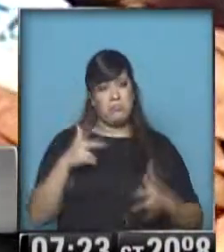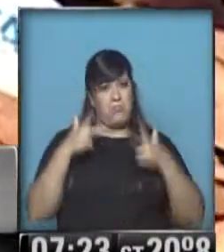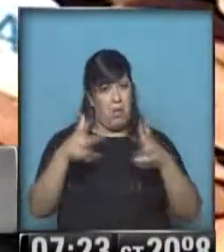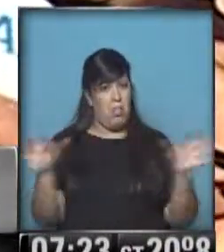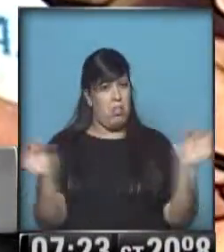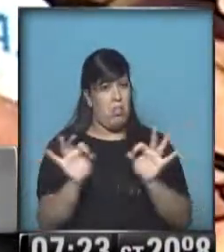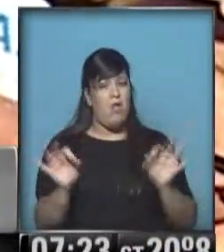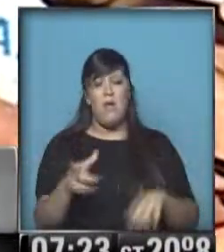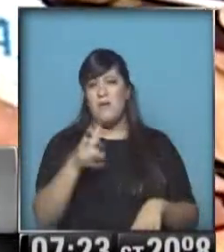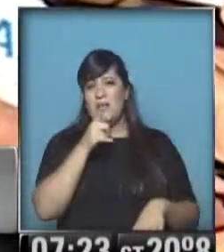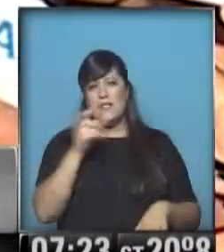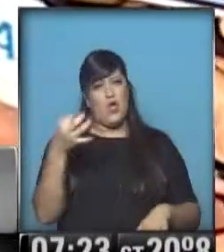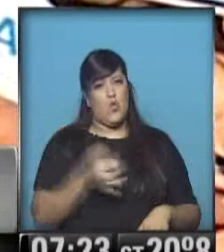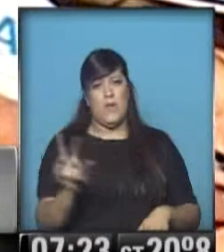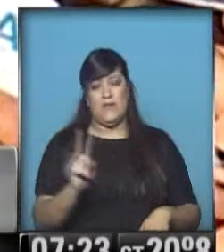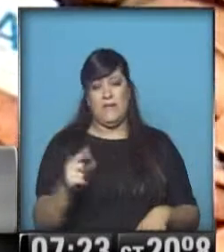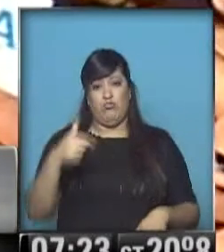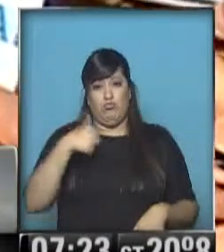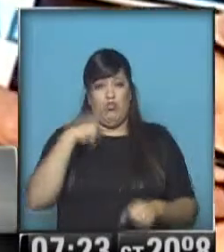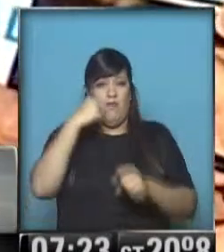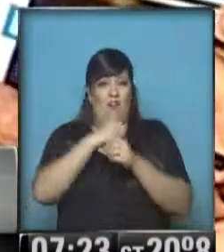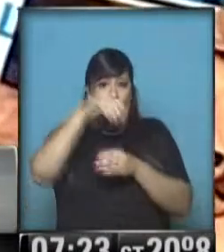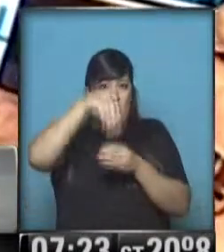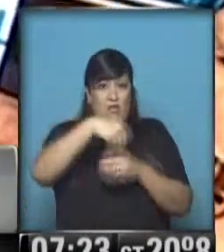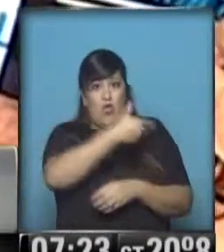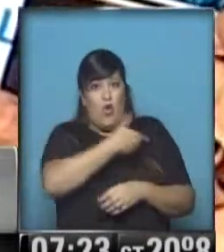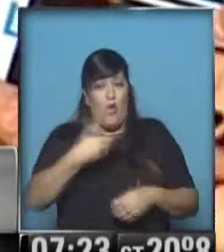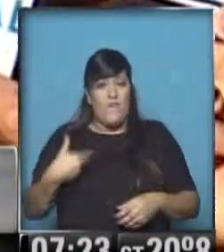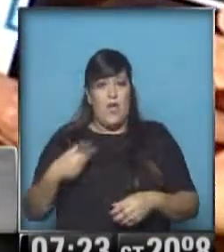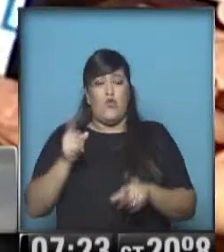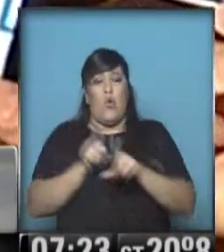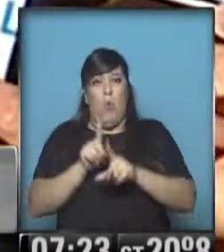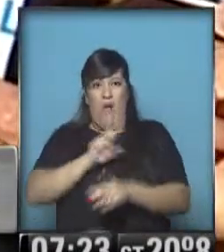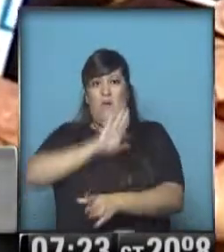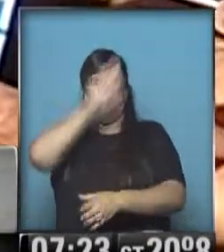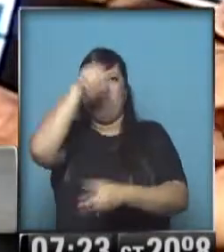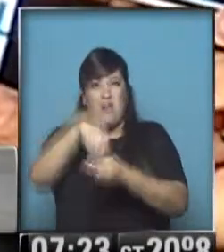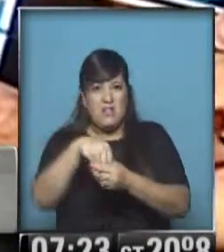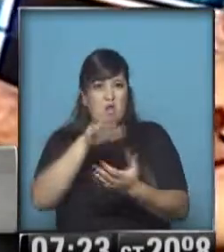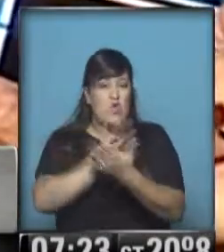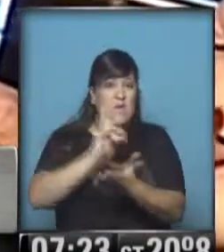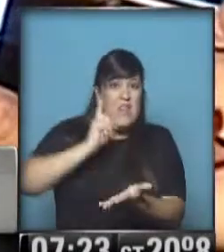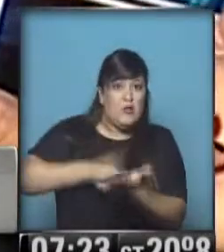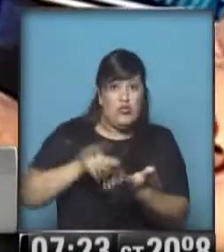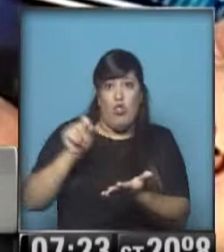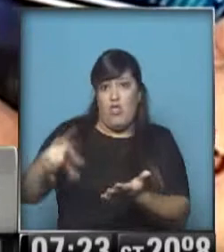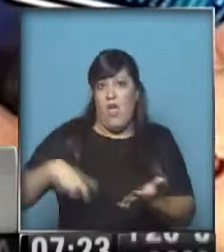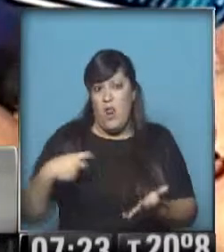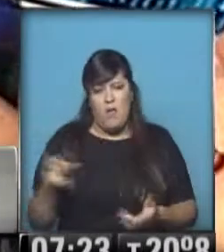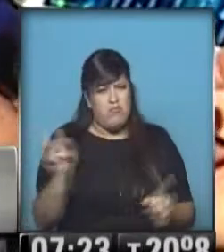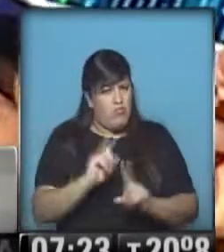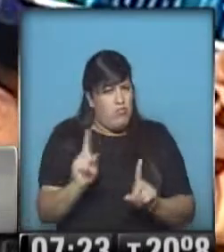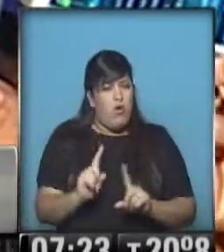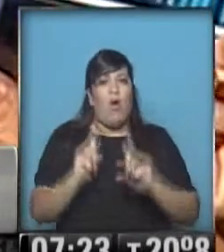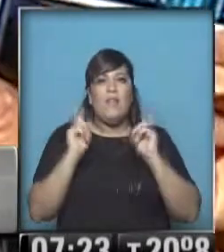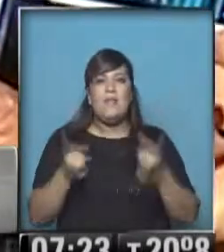sea saludable que un funcionario meta la cuchara en decisiones que son propias de los gremios y